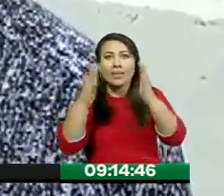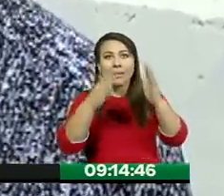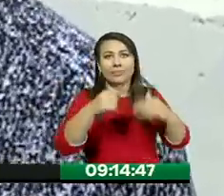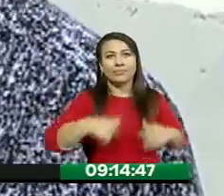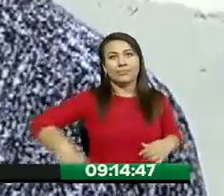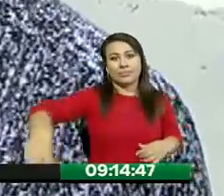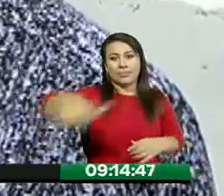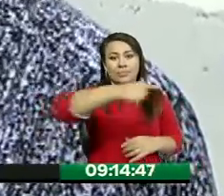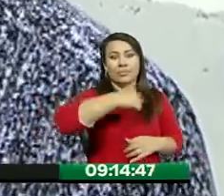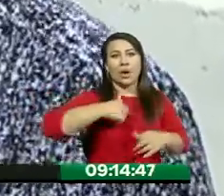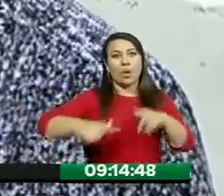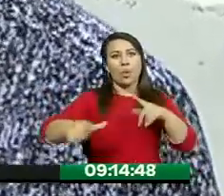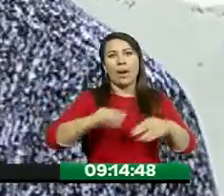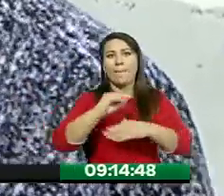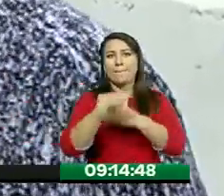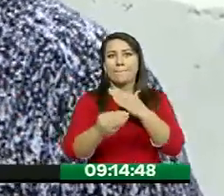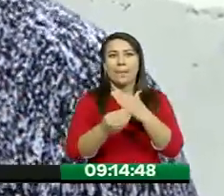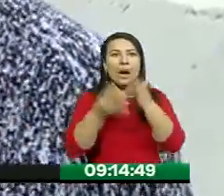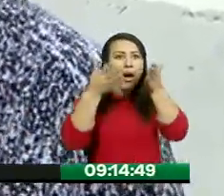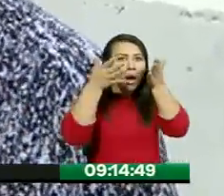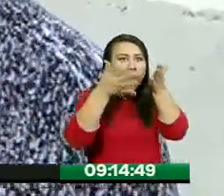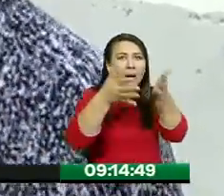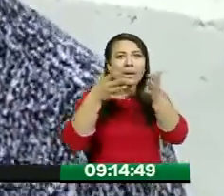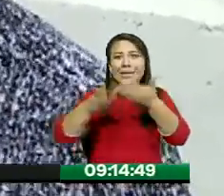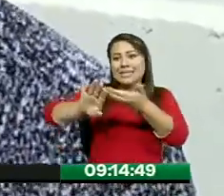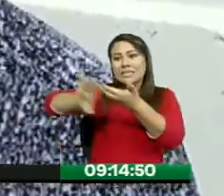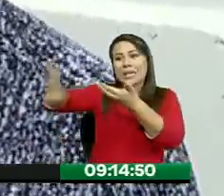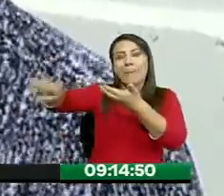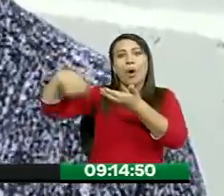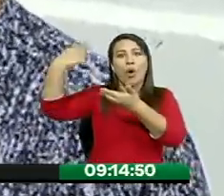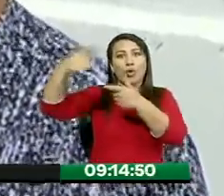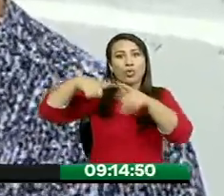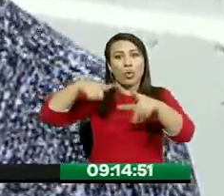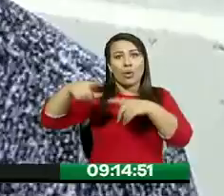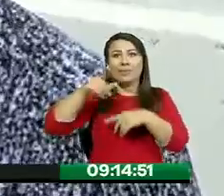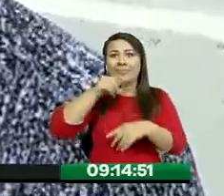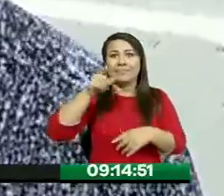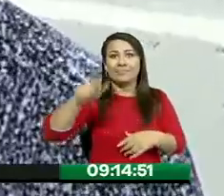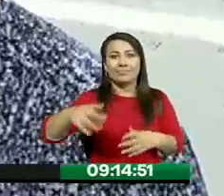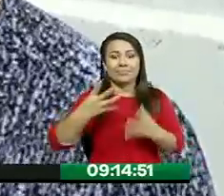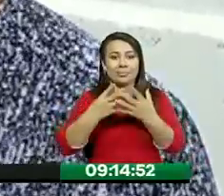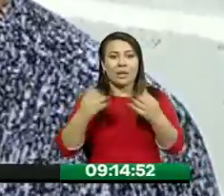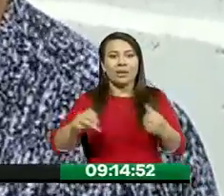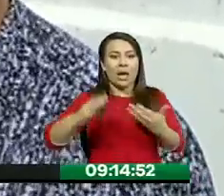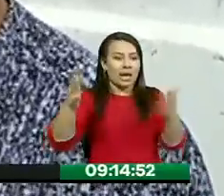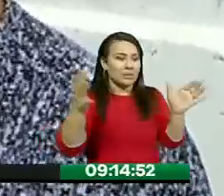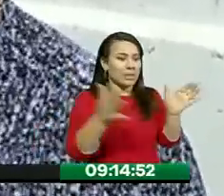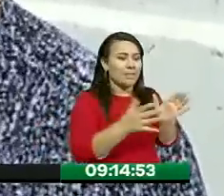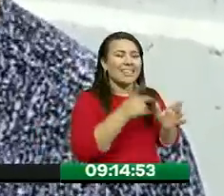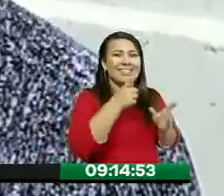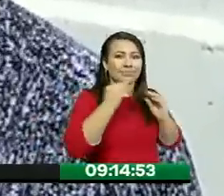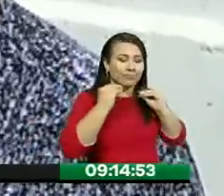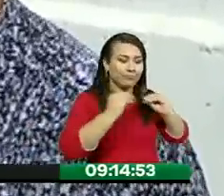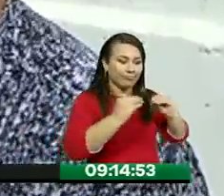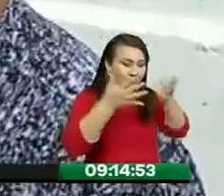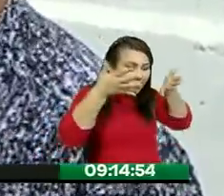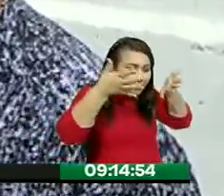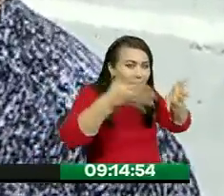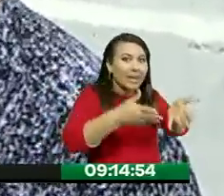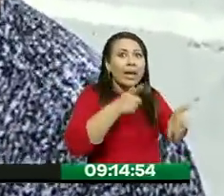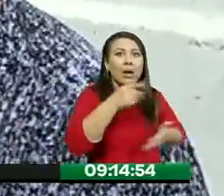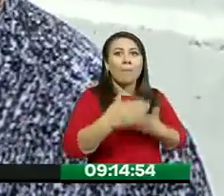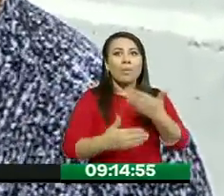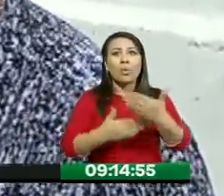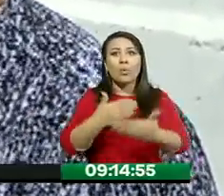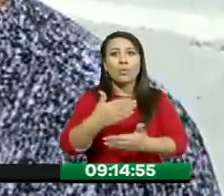Ahora, de 25 a 30 toneladas diarias, ¿eso significa que la gente continúa arrojando sus desechos, sus desperdicios al estero